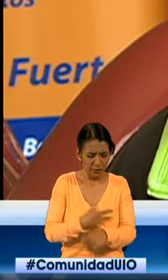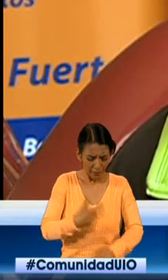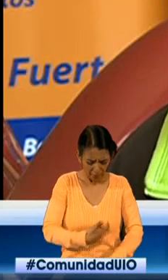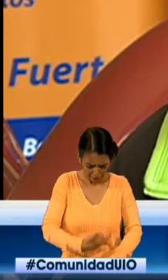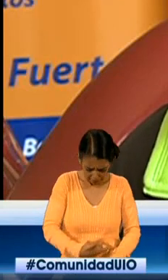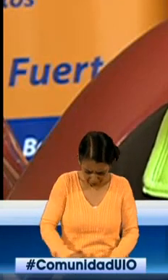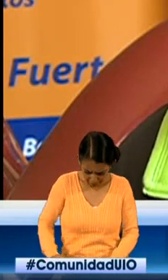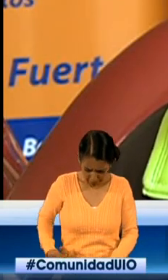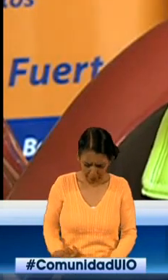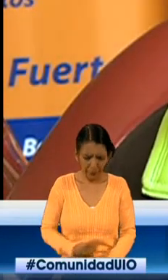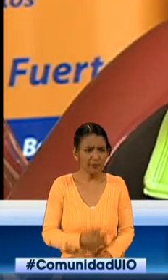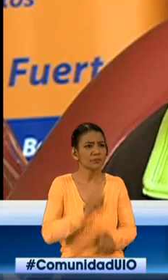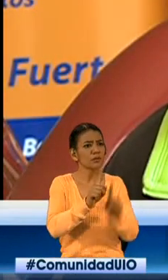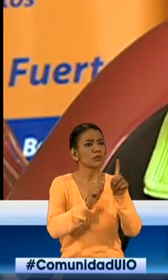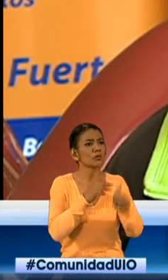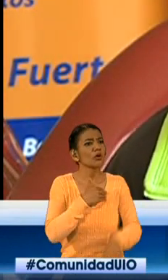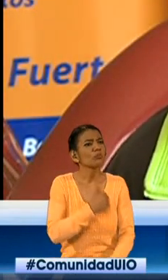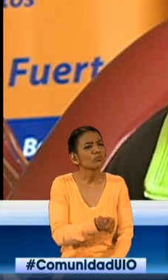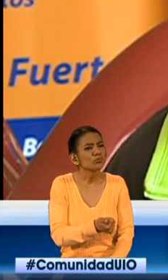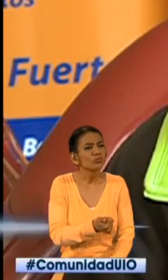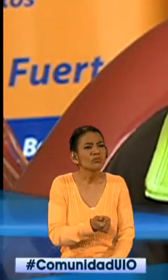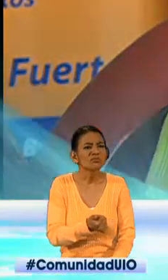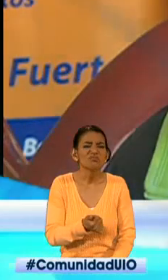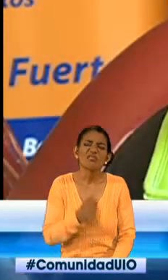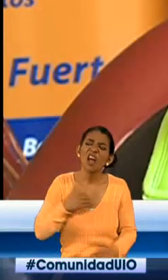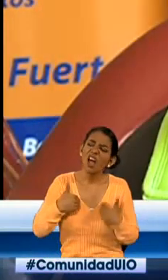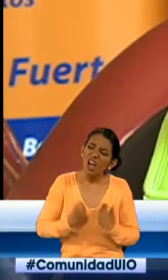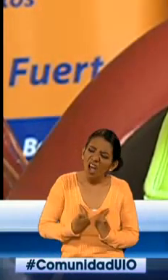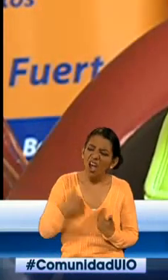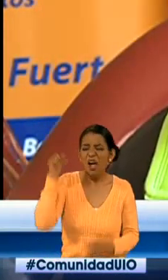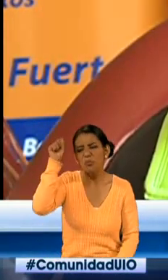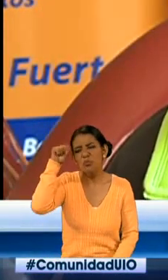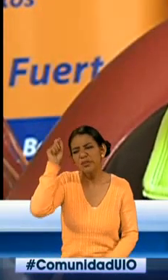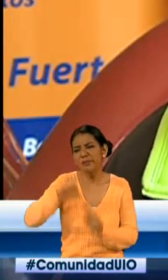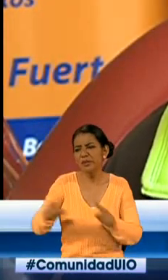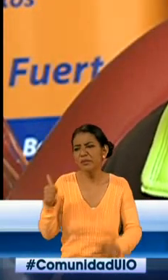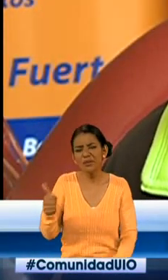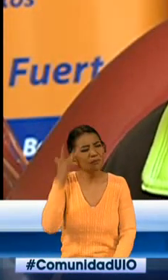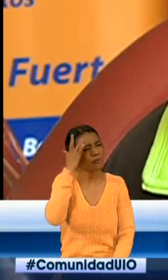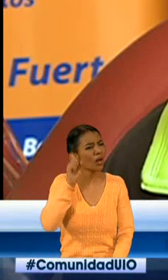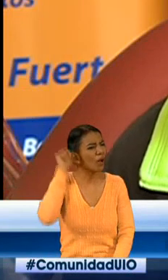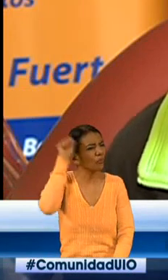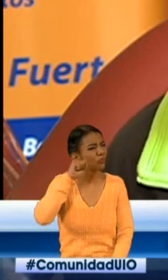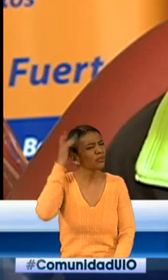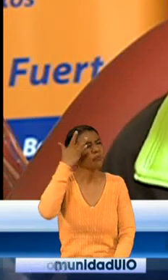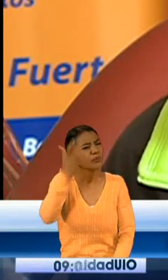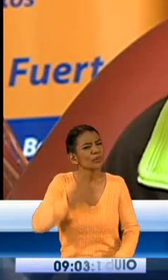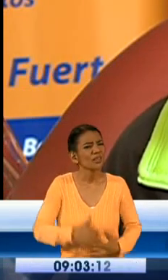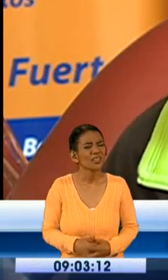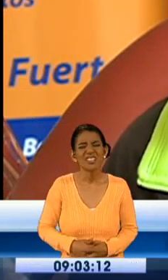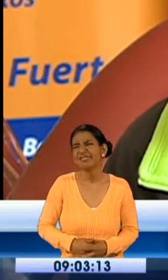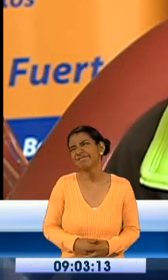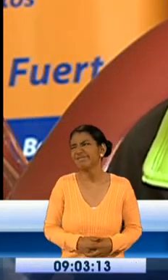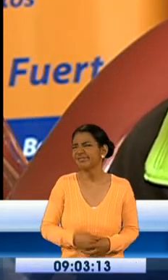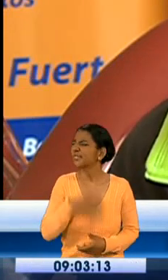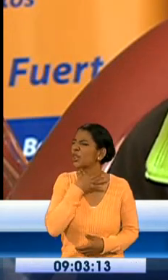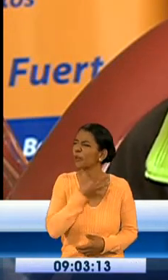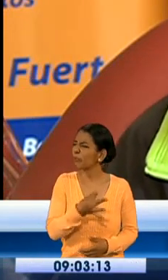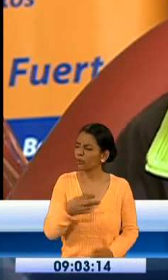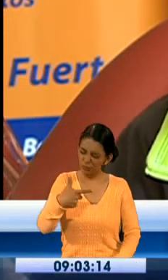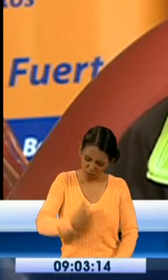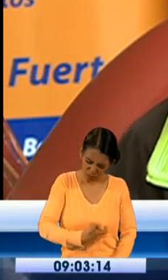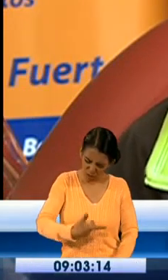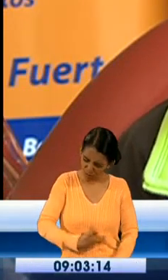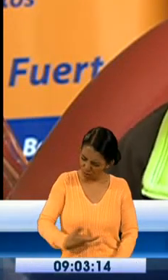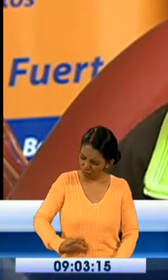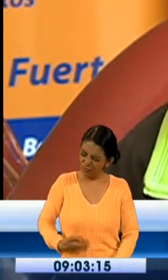con eso? Bien, cansada, aburrida, pero bien. ¿Por qué aburrida y cansada? No sé, no me gusta mucho inyectarme y